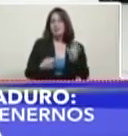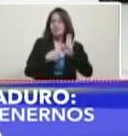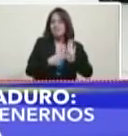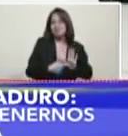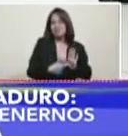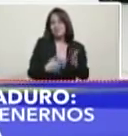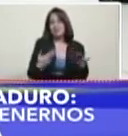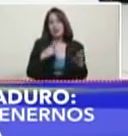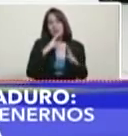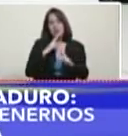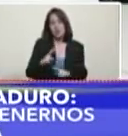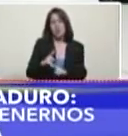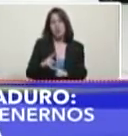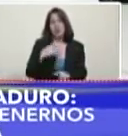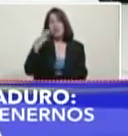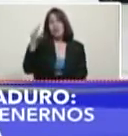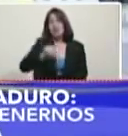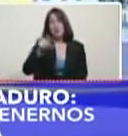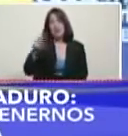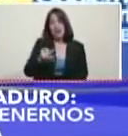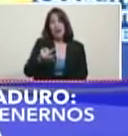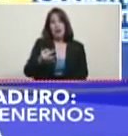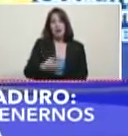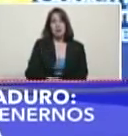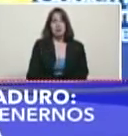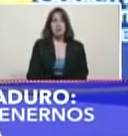Le vamos a responder con la verdad.